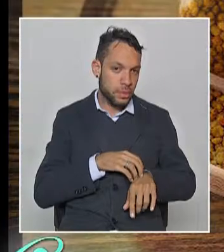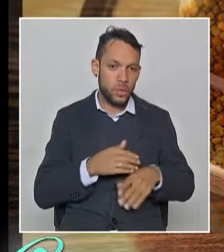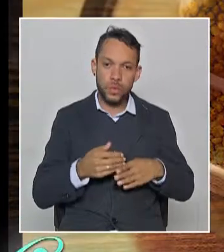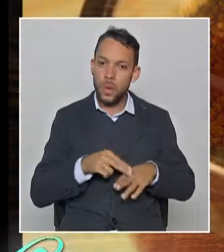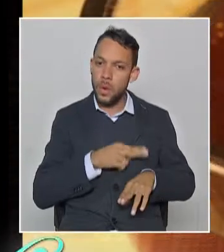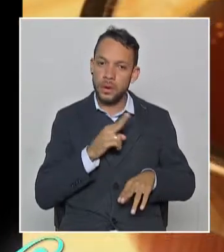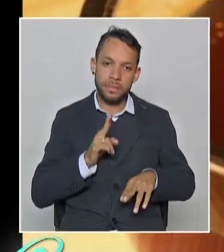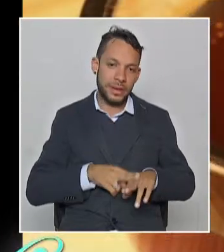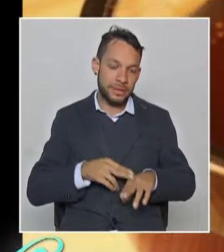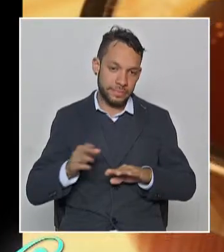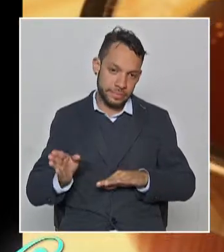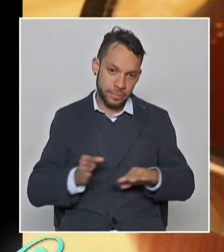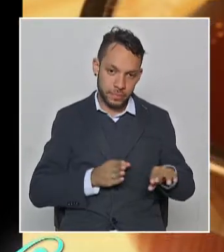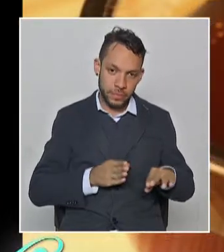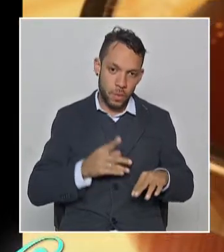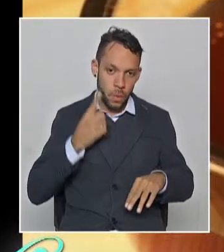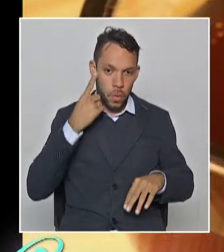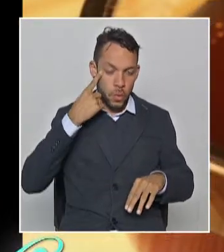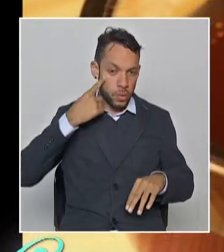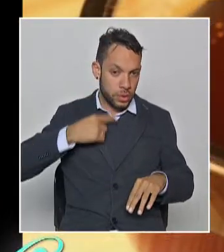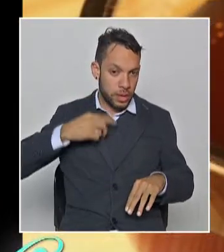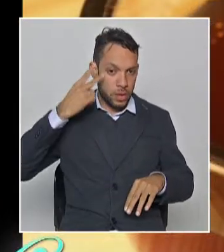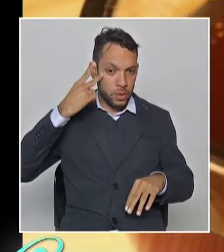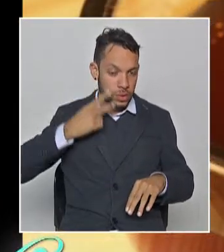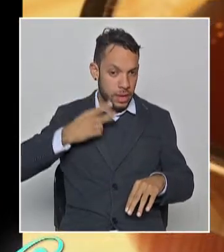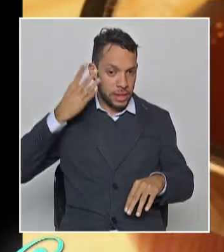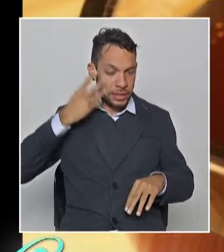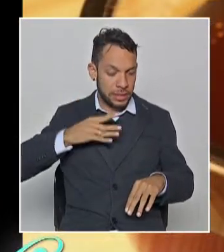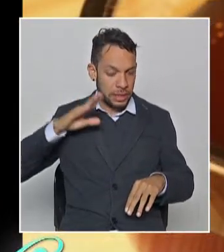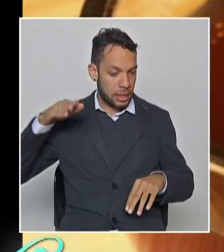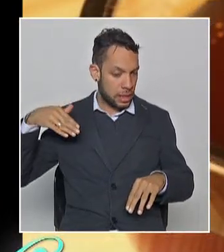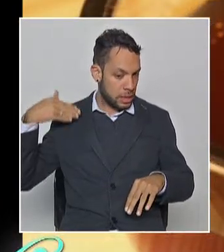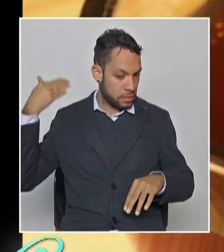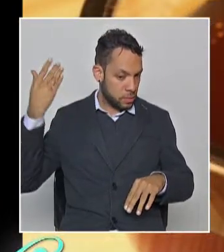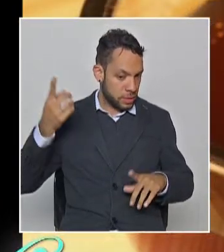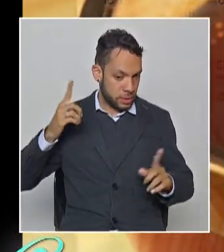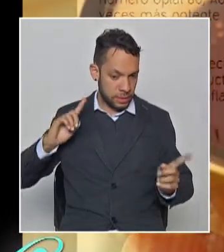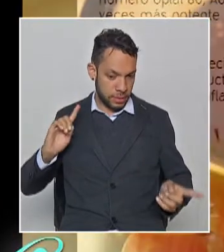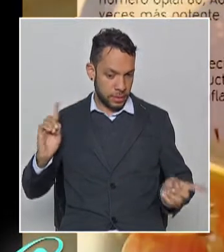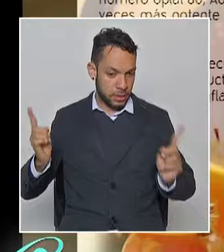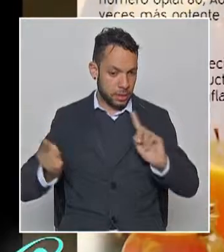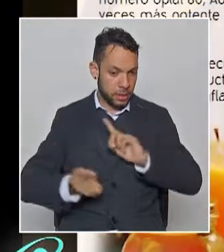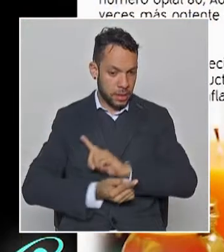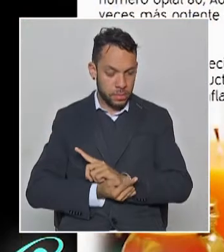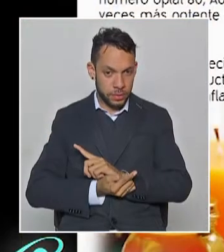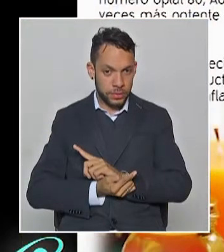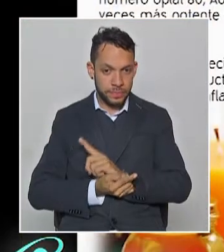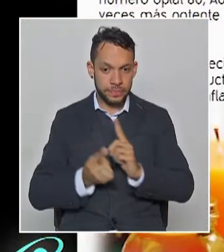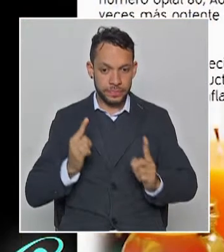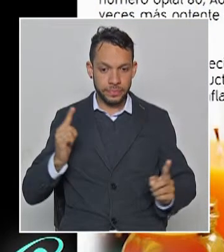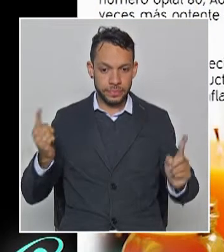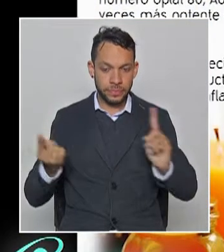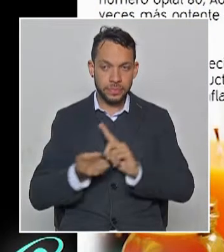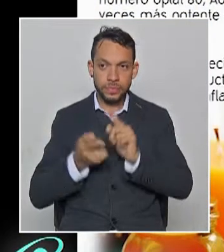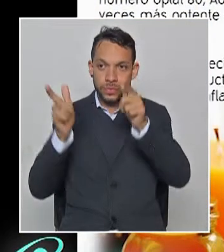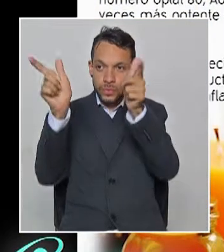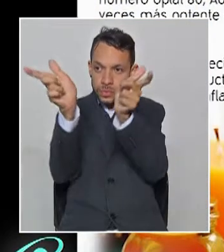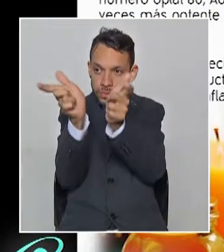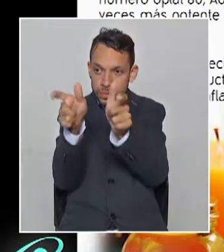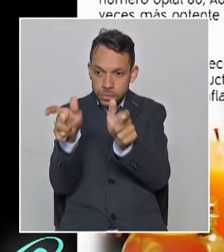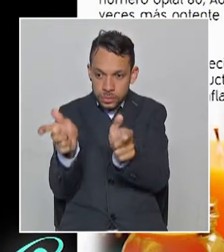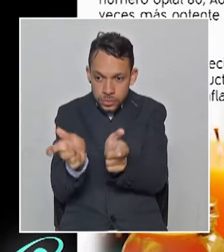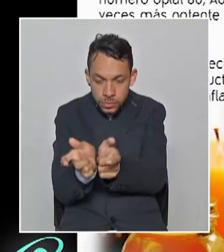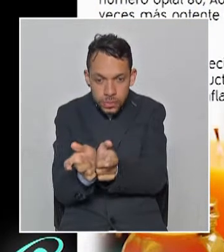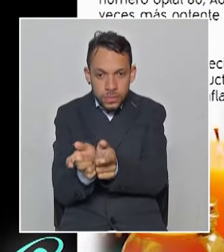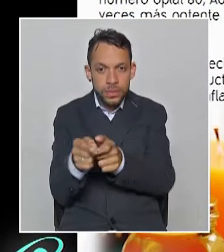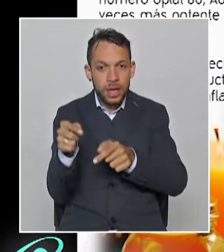Después de varios días que uno va trabajando con las colmenas y va cambiando este aparato en cada colmena, la abeja después